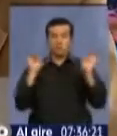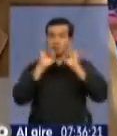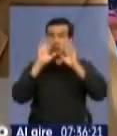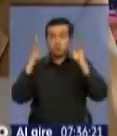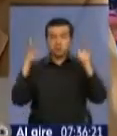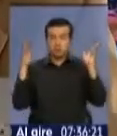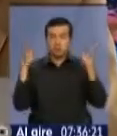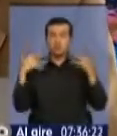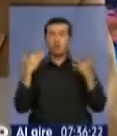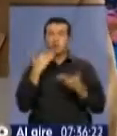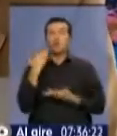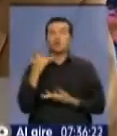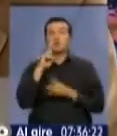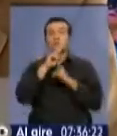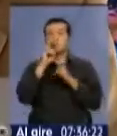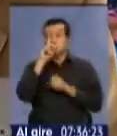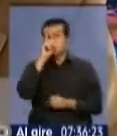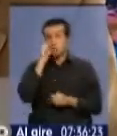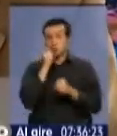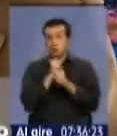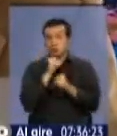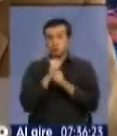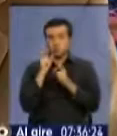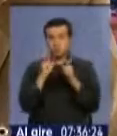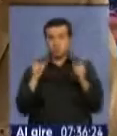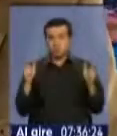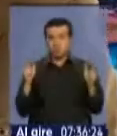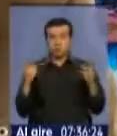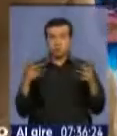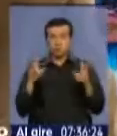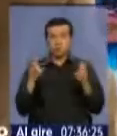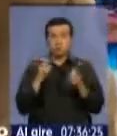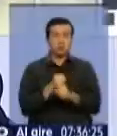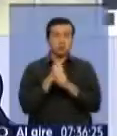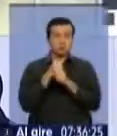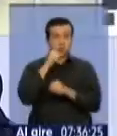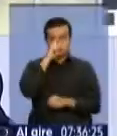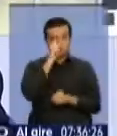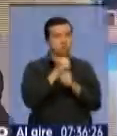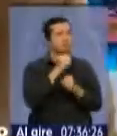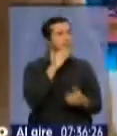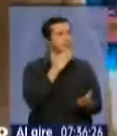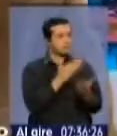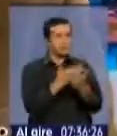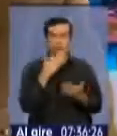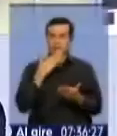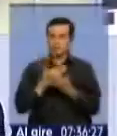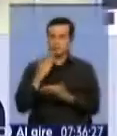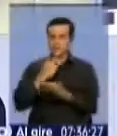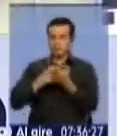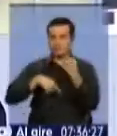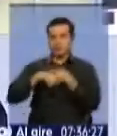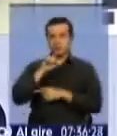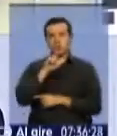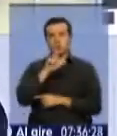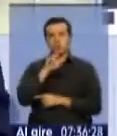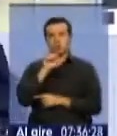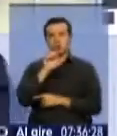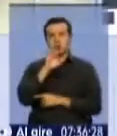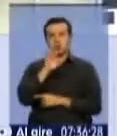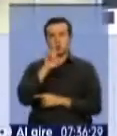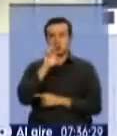país, más que el tema de empleo que le interesa a la gente, Mauricio, el tema Urbano de seguridad y empleo. Muchas gracias. A usted, muchas gracias. Pausa y regresamos con Luis Fernando Torres, del